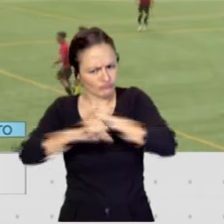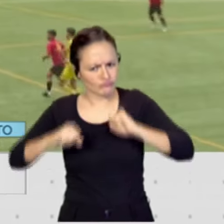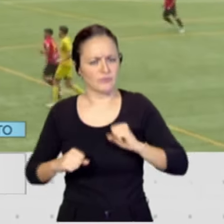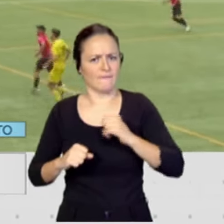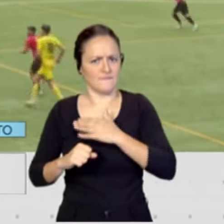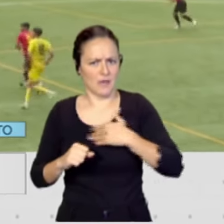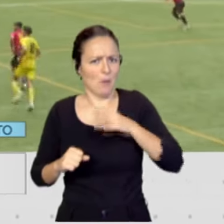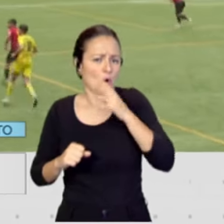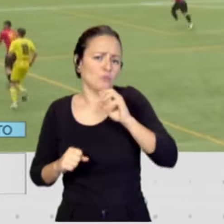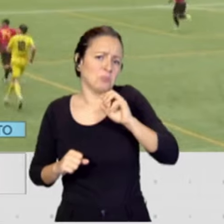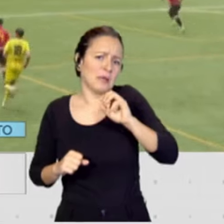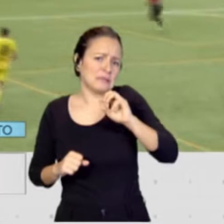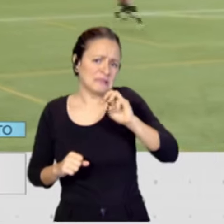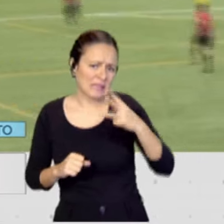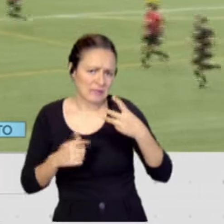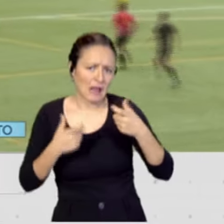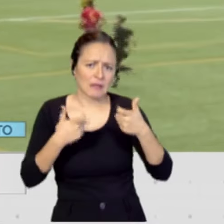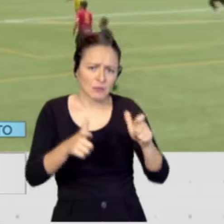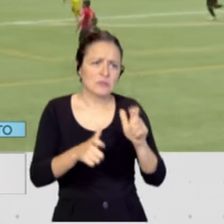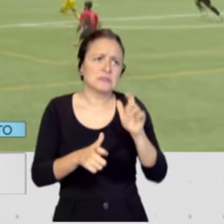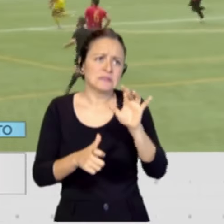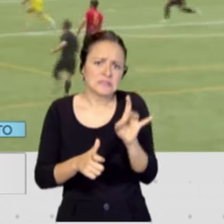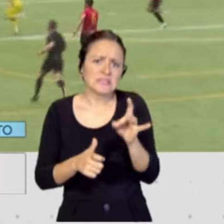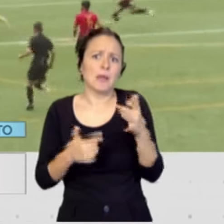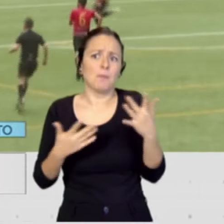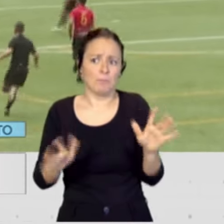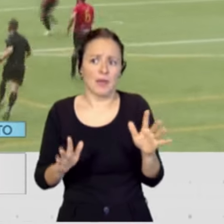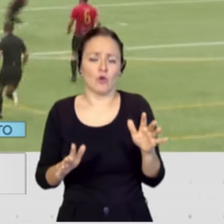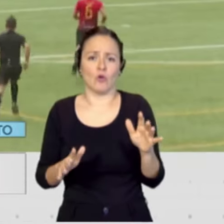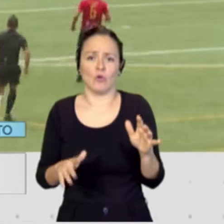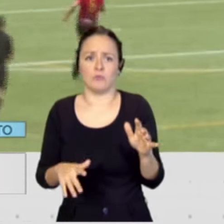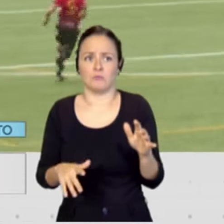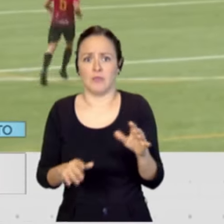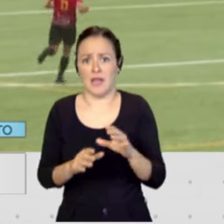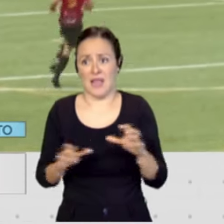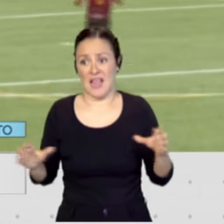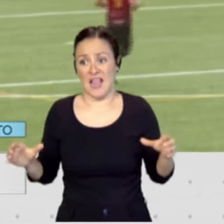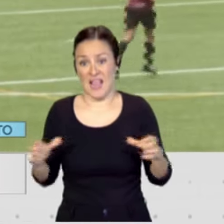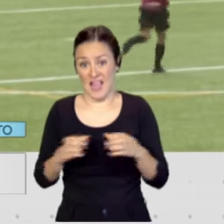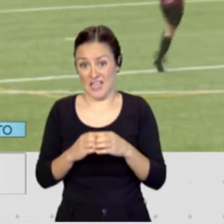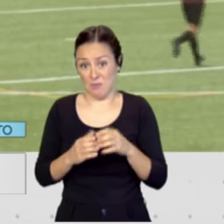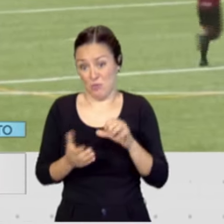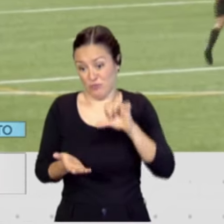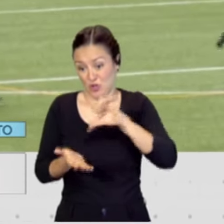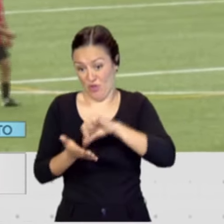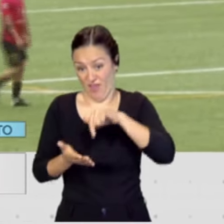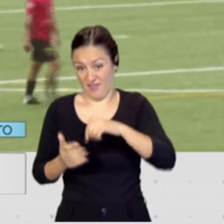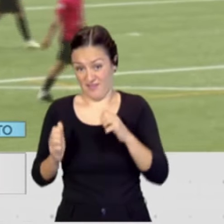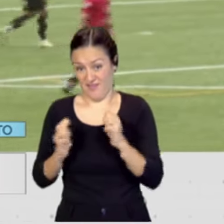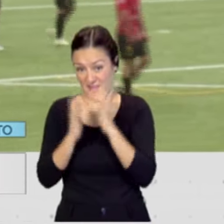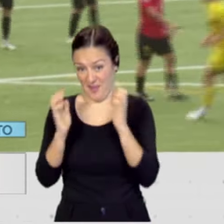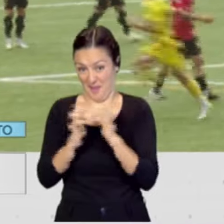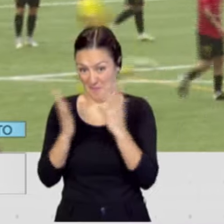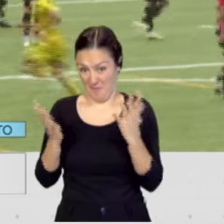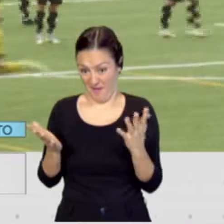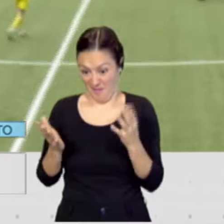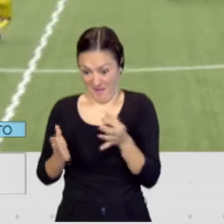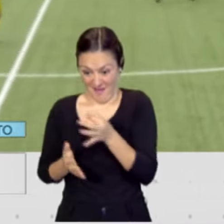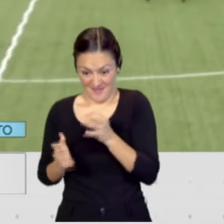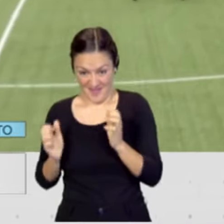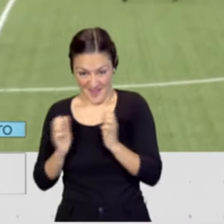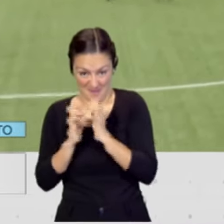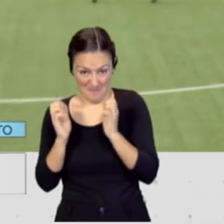la categoría Porque si bien es muy complicado para un equipo de de una ciudad como la nuestra de una isla como la nuestra el